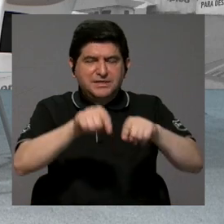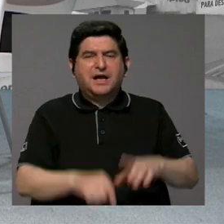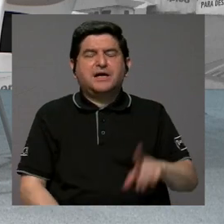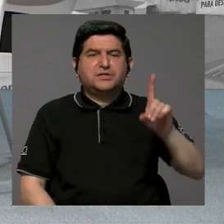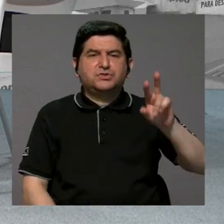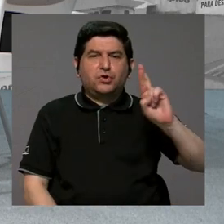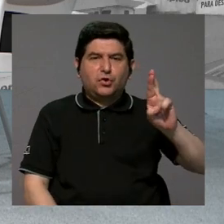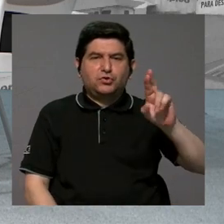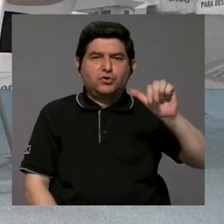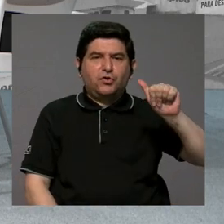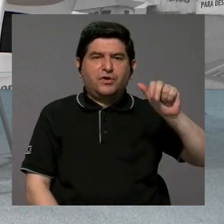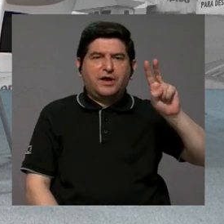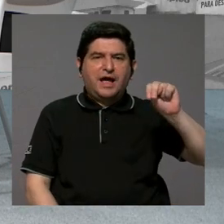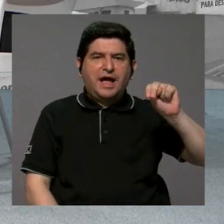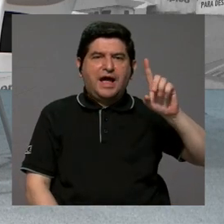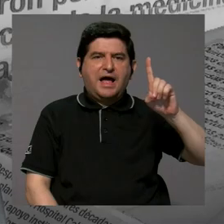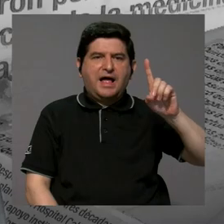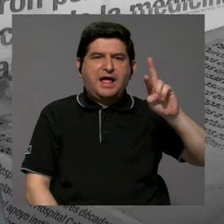el doctor Andrei,